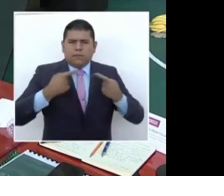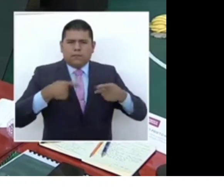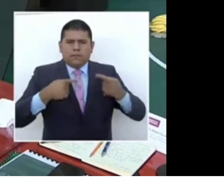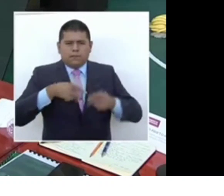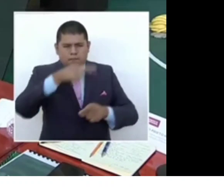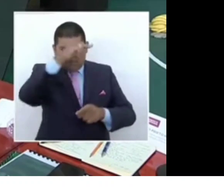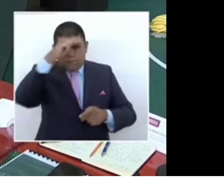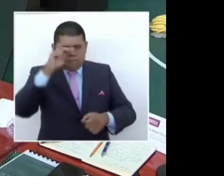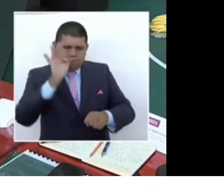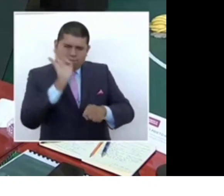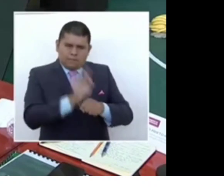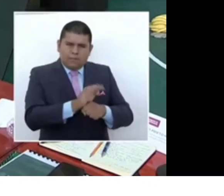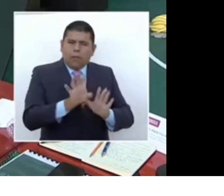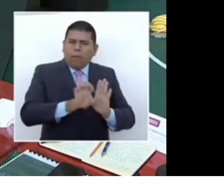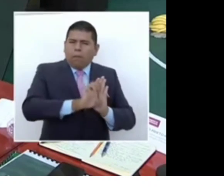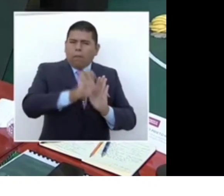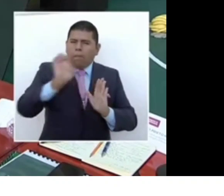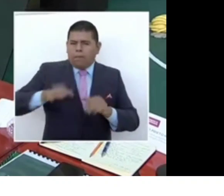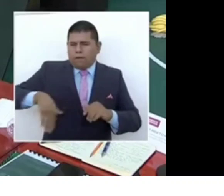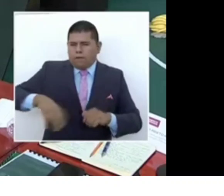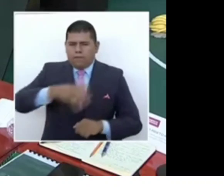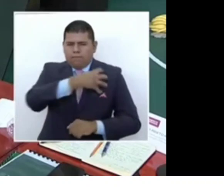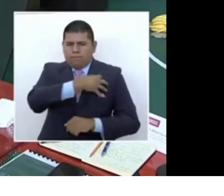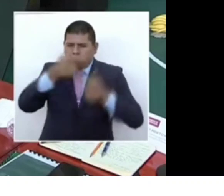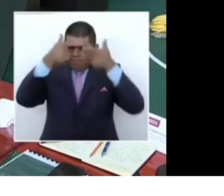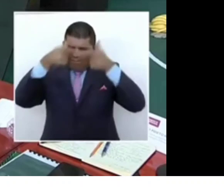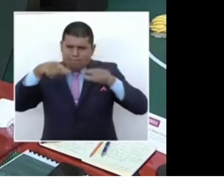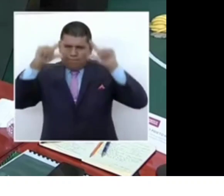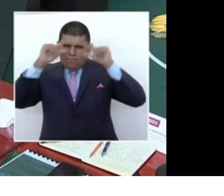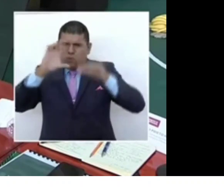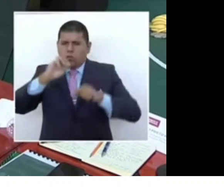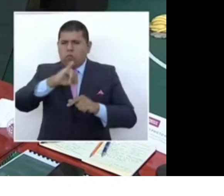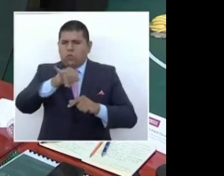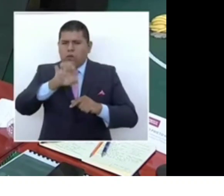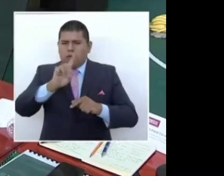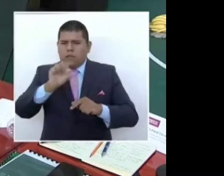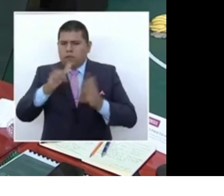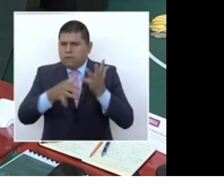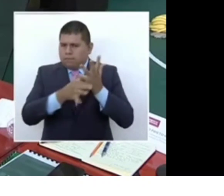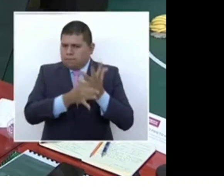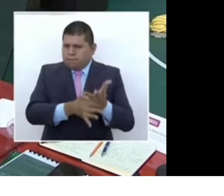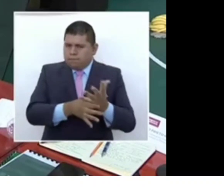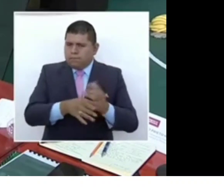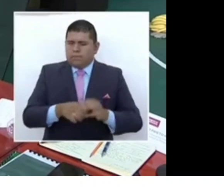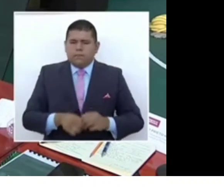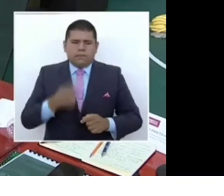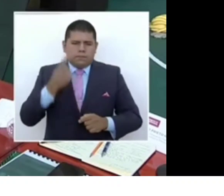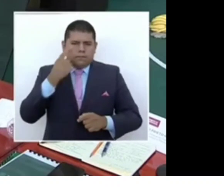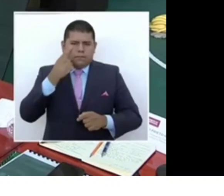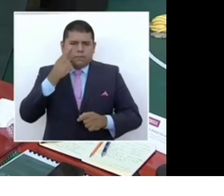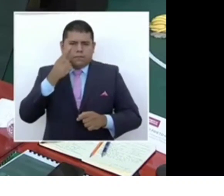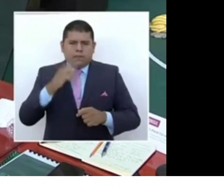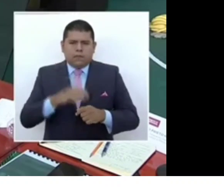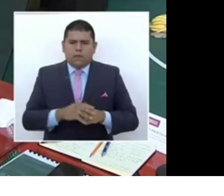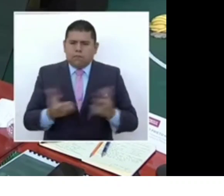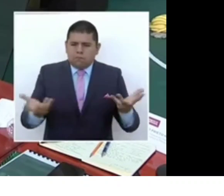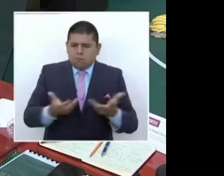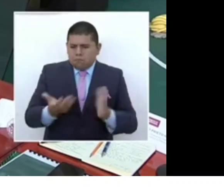ejemplo, el almirante Ojeda hizo mención a toda la obra